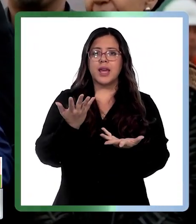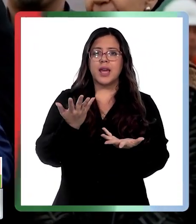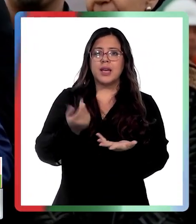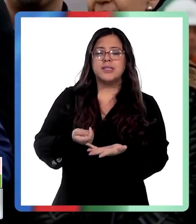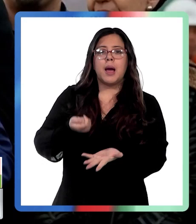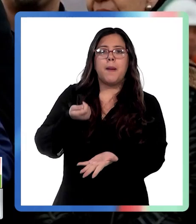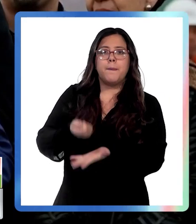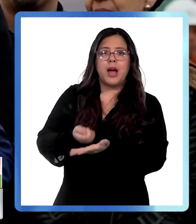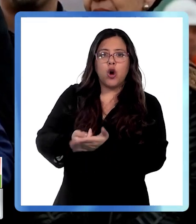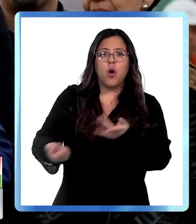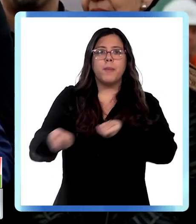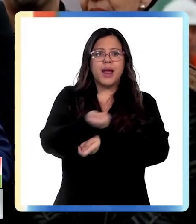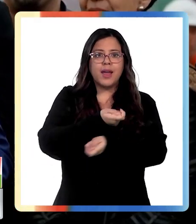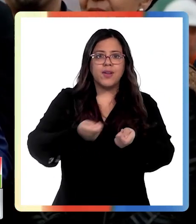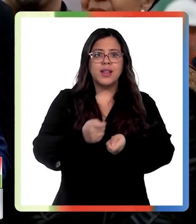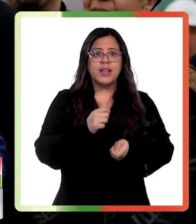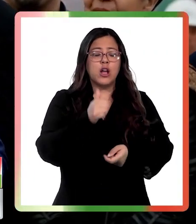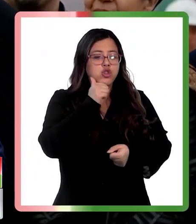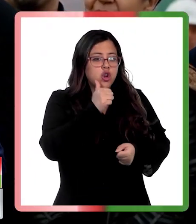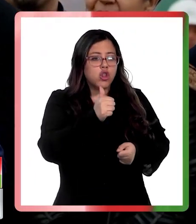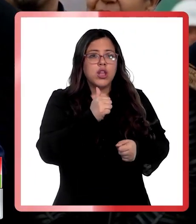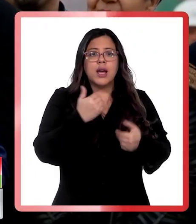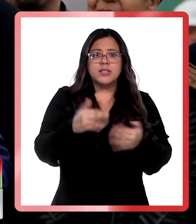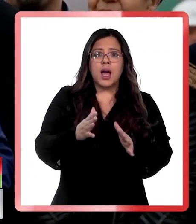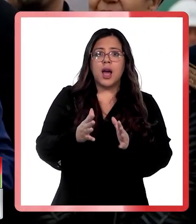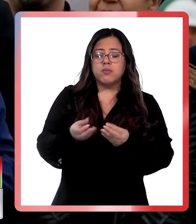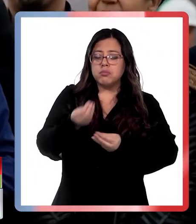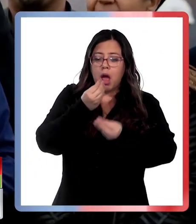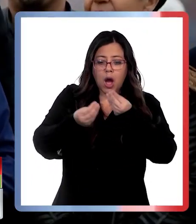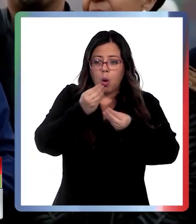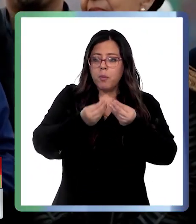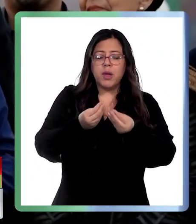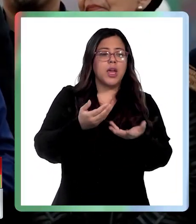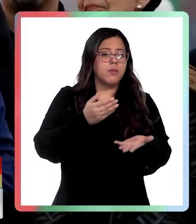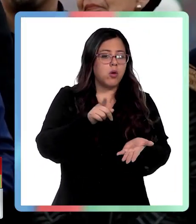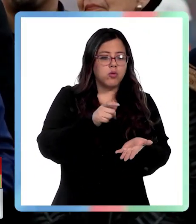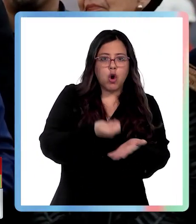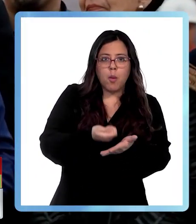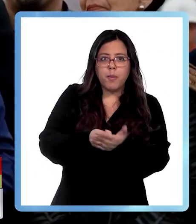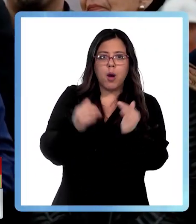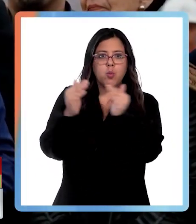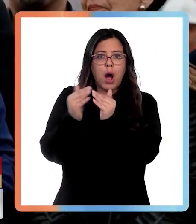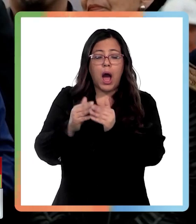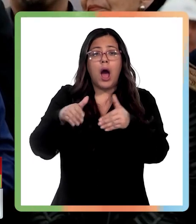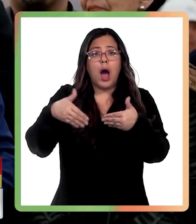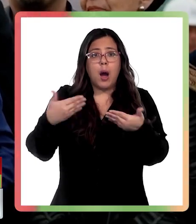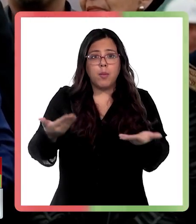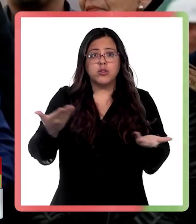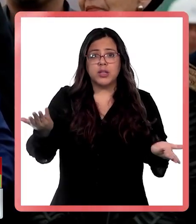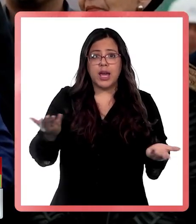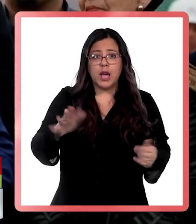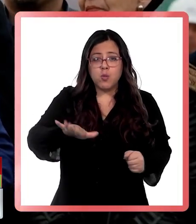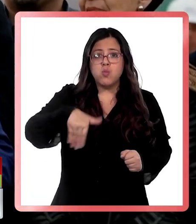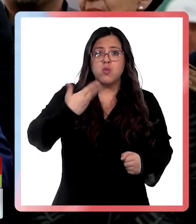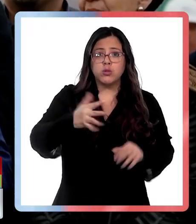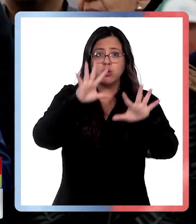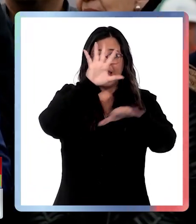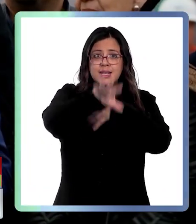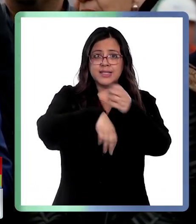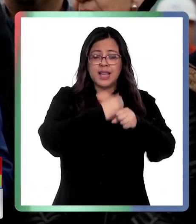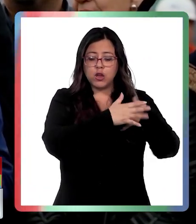también las importaciones, lo que consumimos día a día en nuestras casas. Por eso, en la próxima